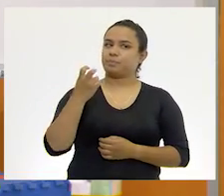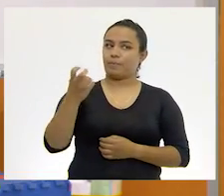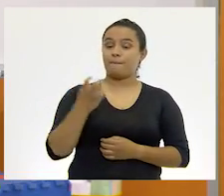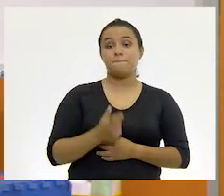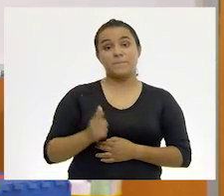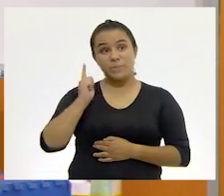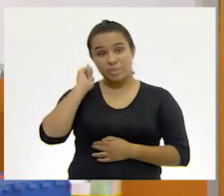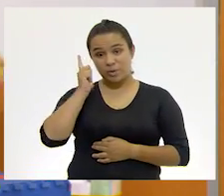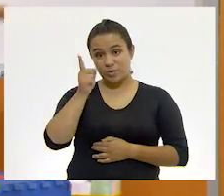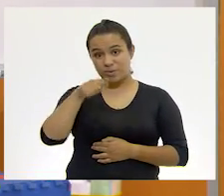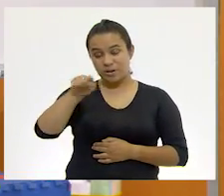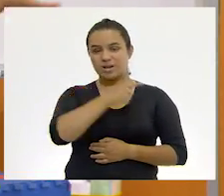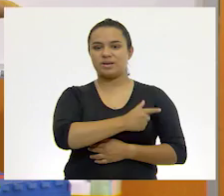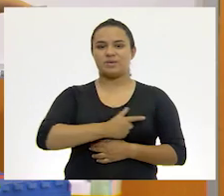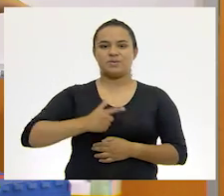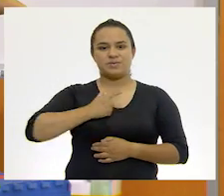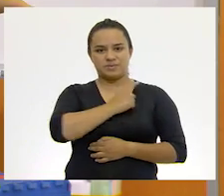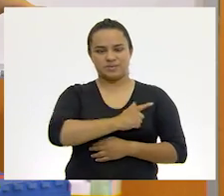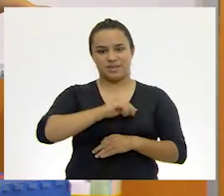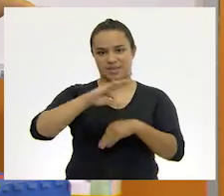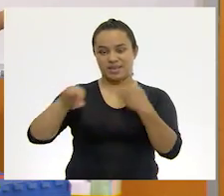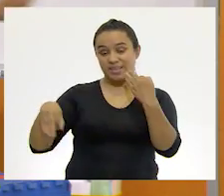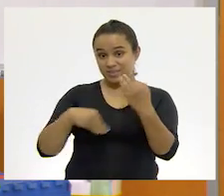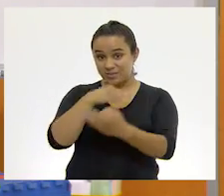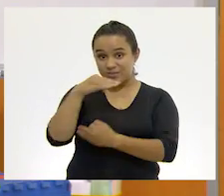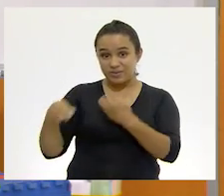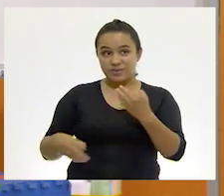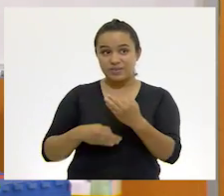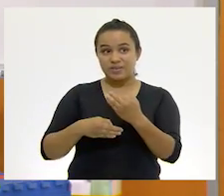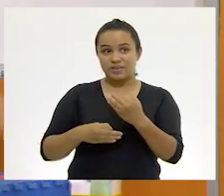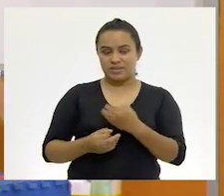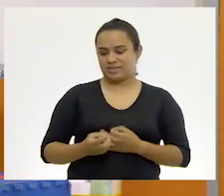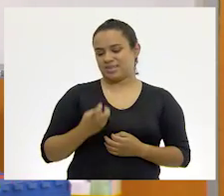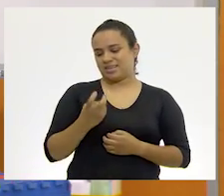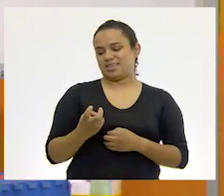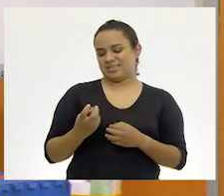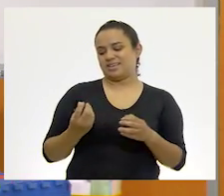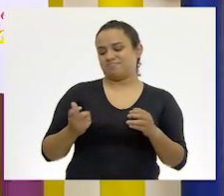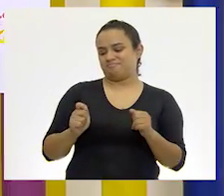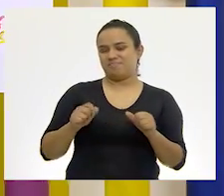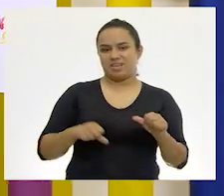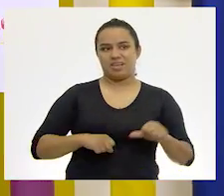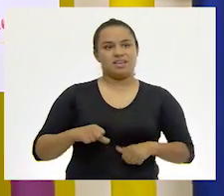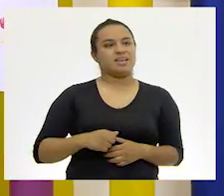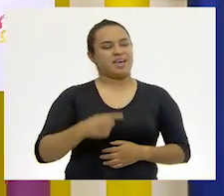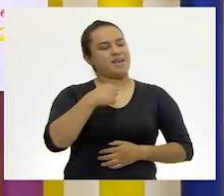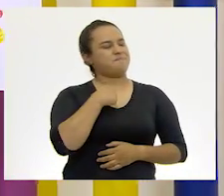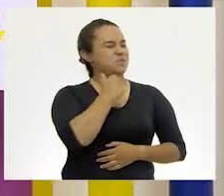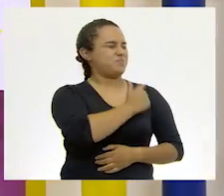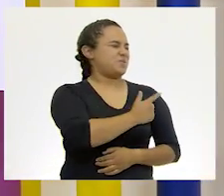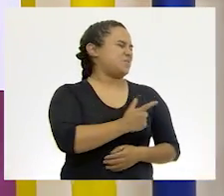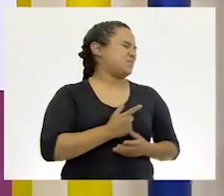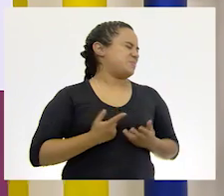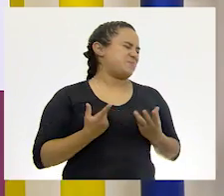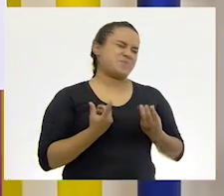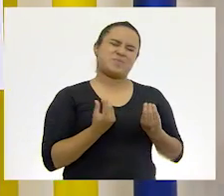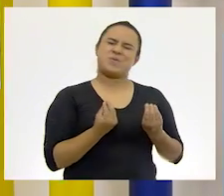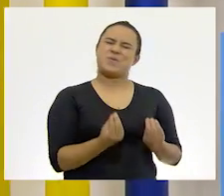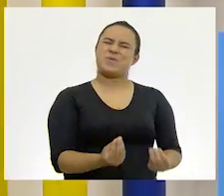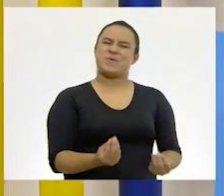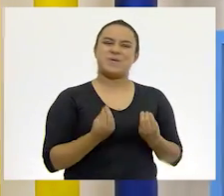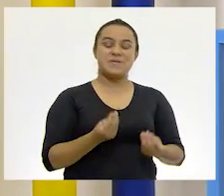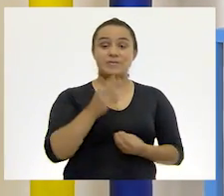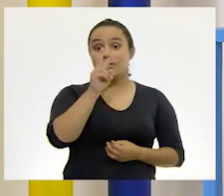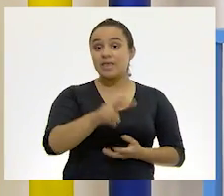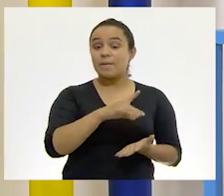bueno, espero que te haya gustado y les haya gustado a todos esta actividad. A mí me encantó, Martita.